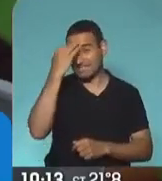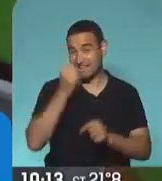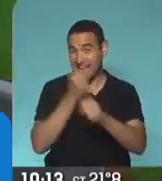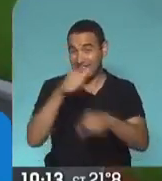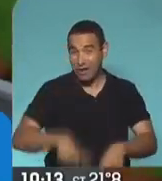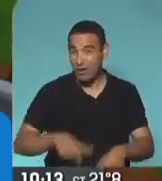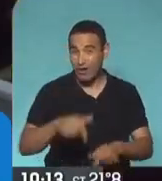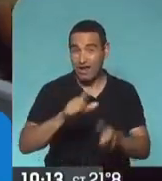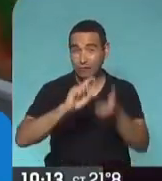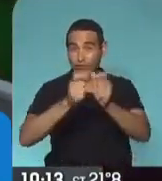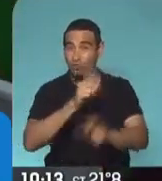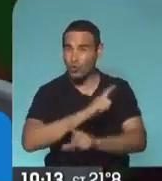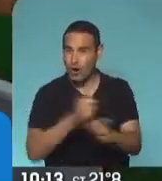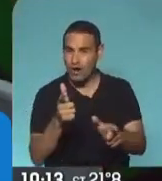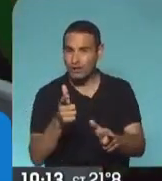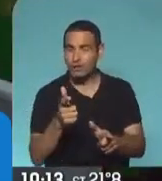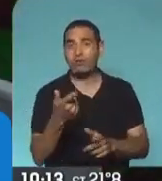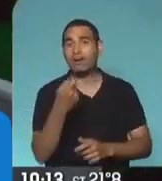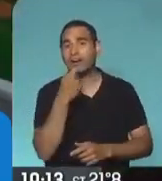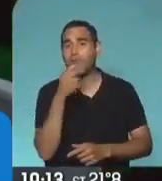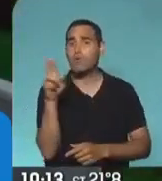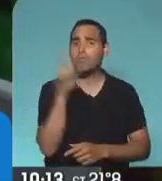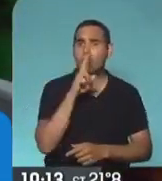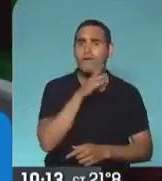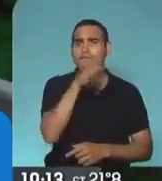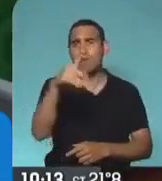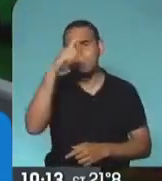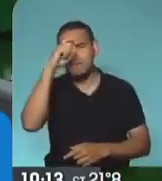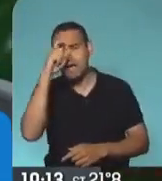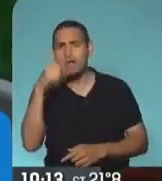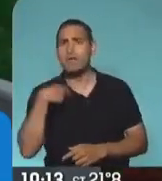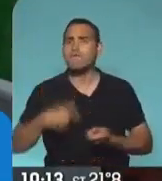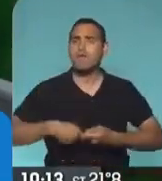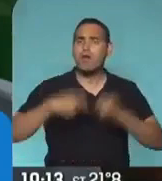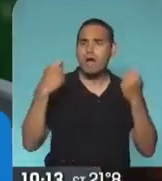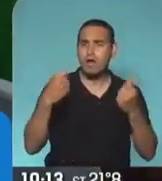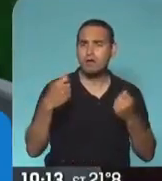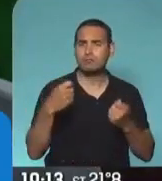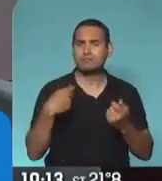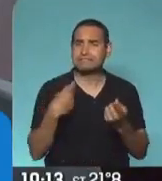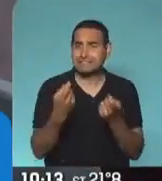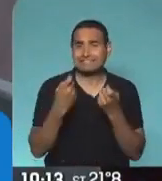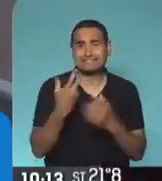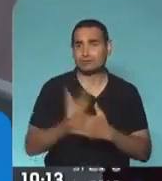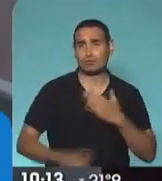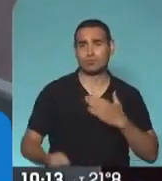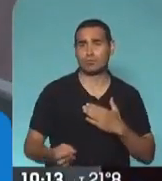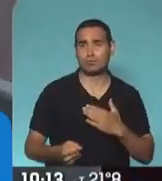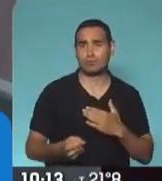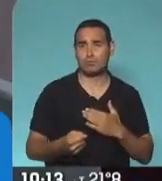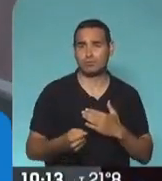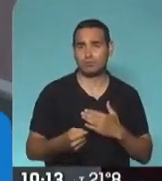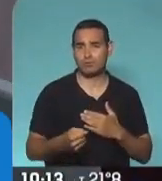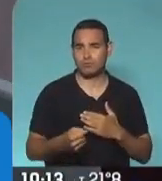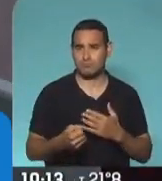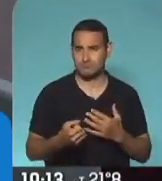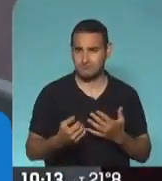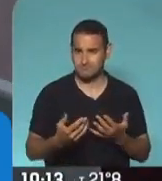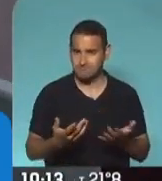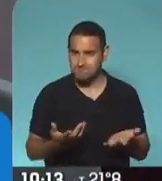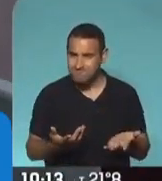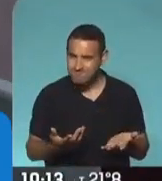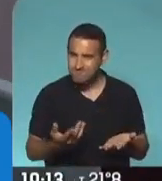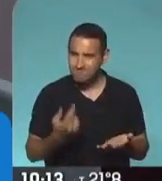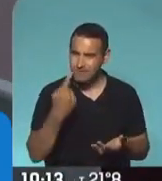y en algún punto hasta que se dude cuando una mujer va a un hospital y diga, me violaron, necesito que me apliquen ese ILE? ¿No es un